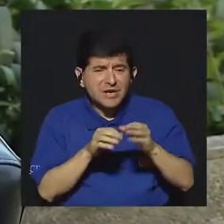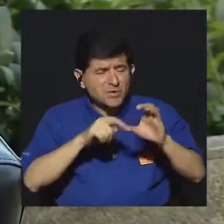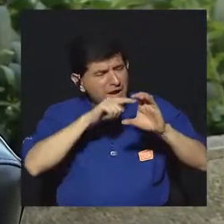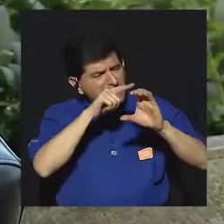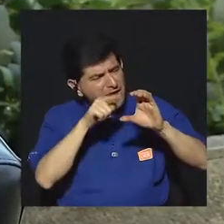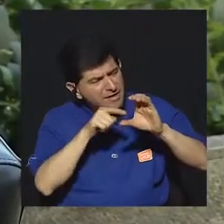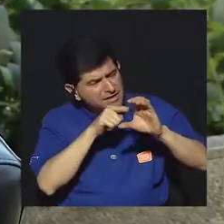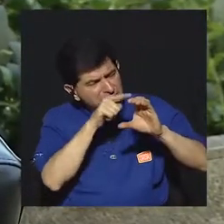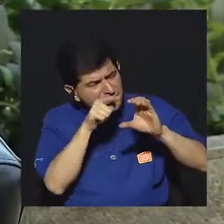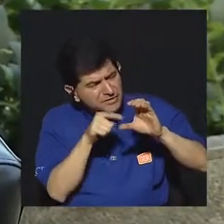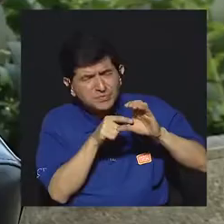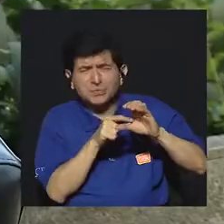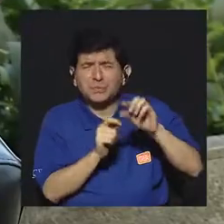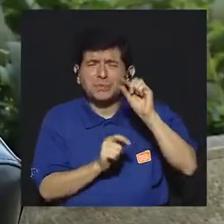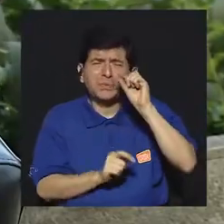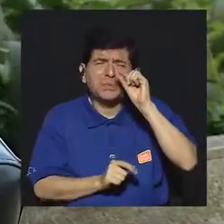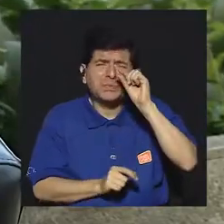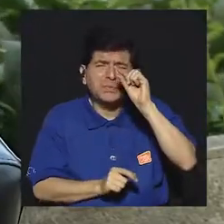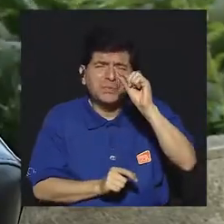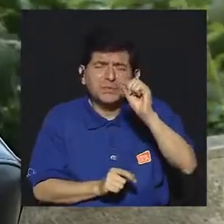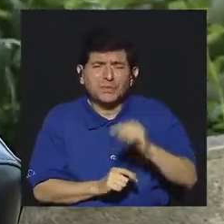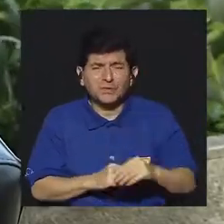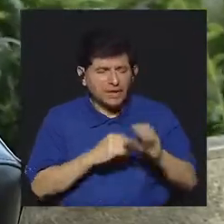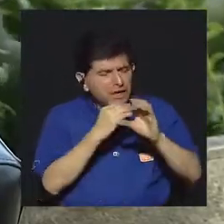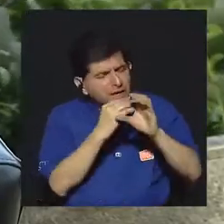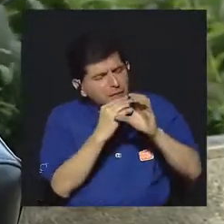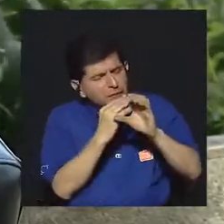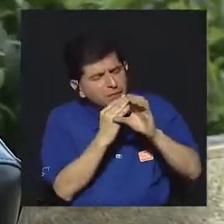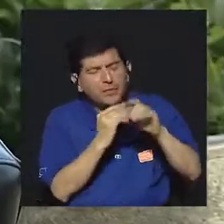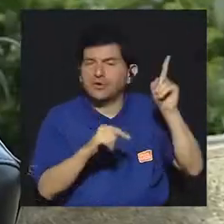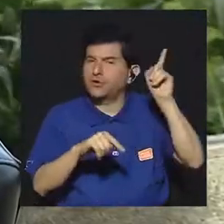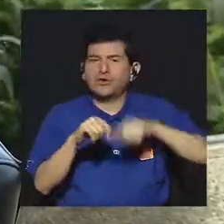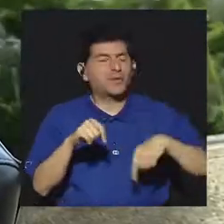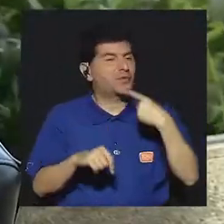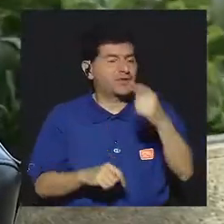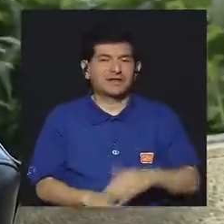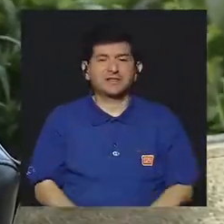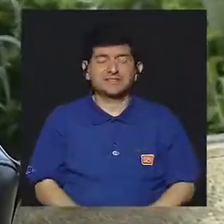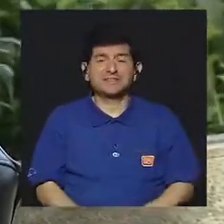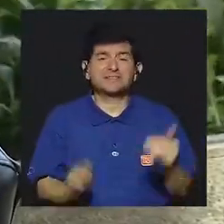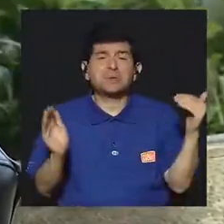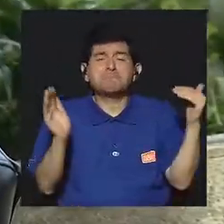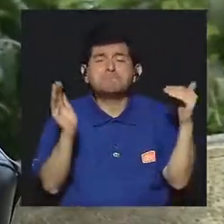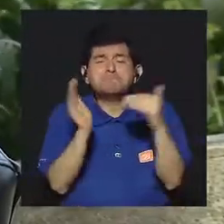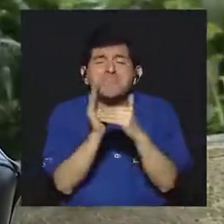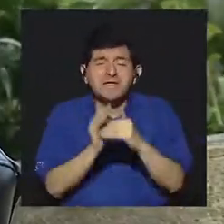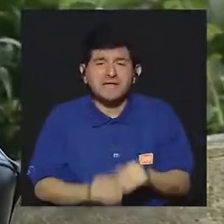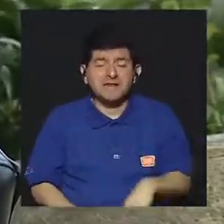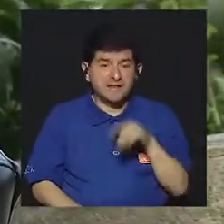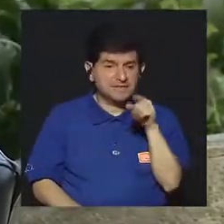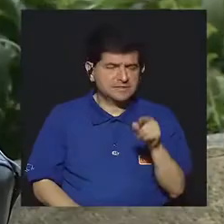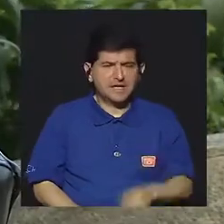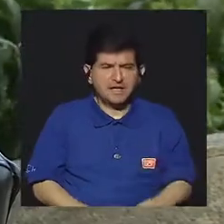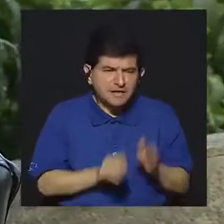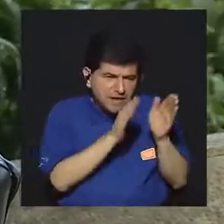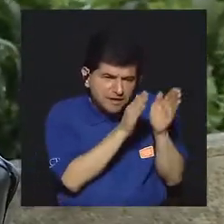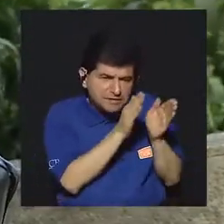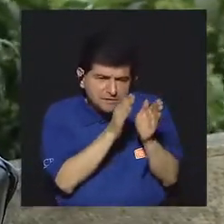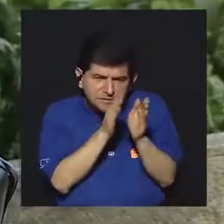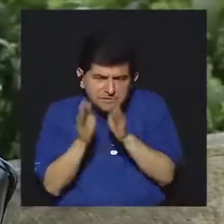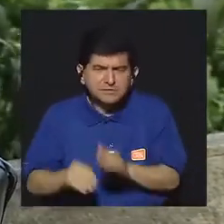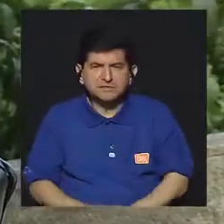son muy, muy, muy pequeñas, ¿verdad? No hay manera de que nosotros podamos decir, son miles, ellas están acomodadas